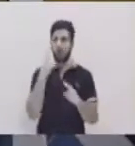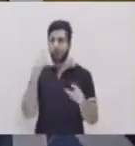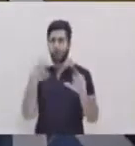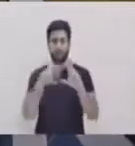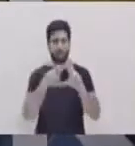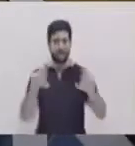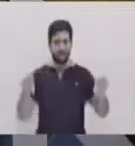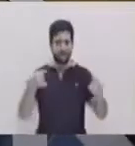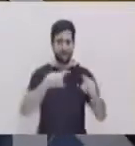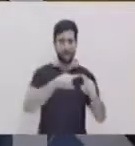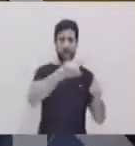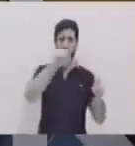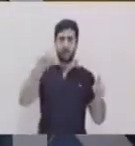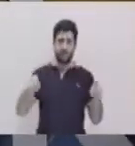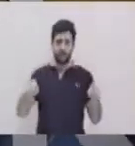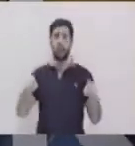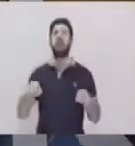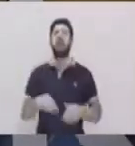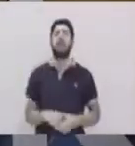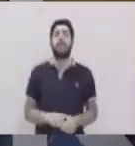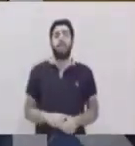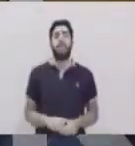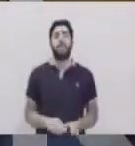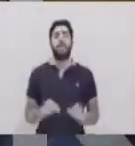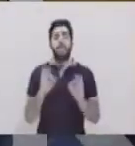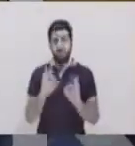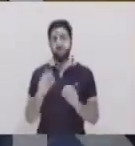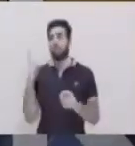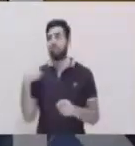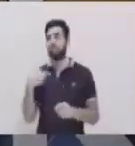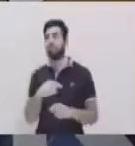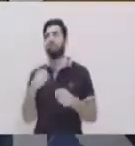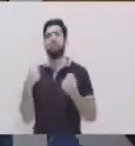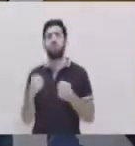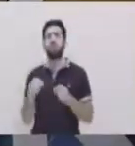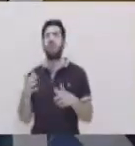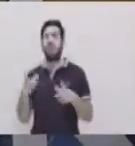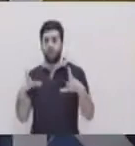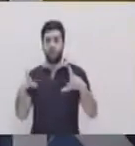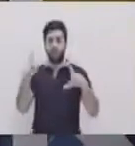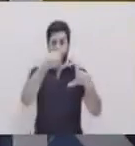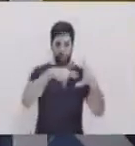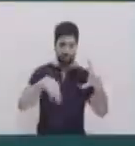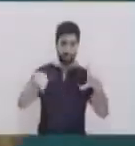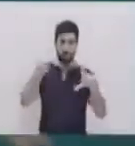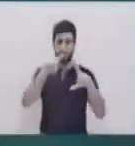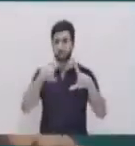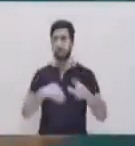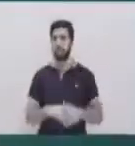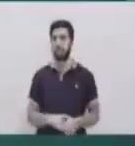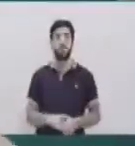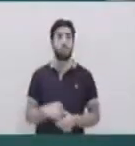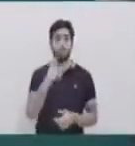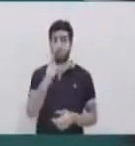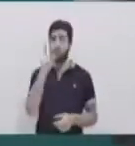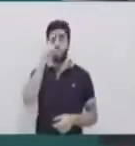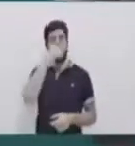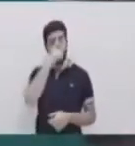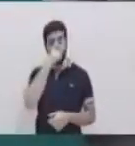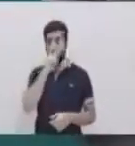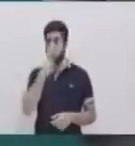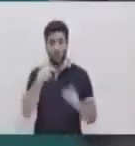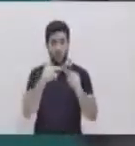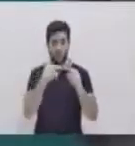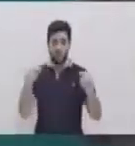¿sí? Tenemos transportador, lo podemos utilizar y vamos a crear una circunferencia. Si no tenemos